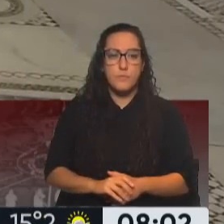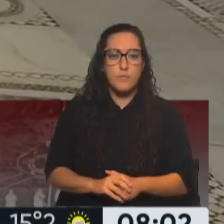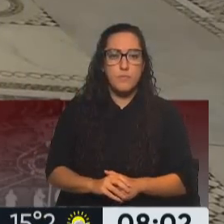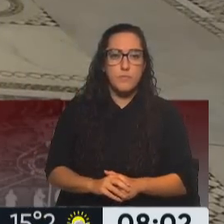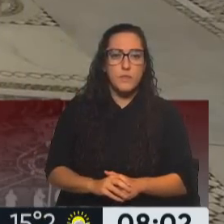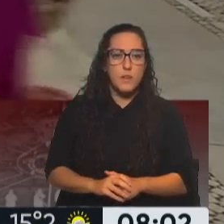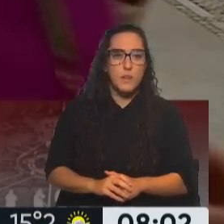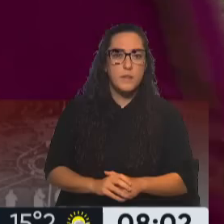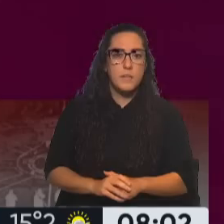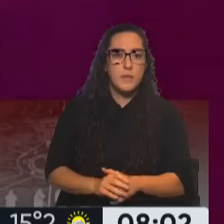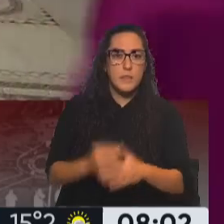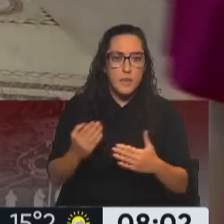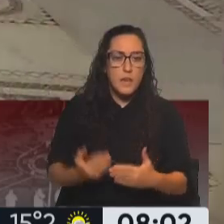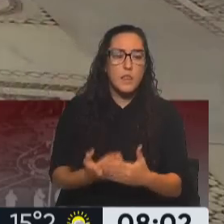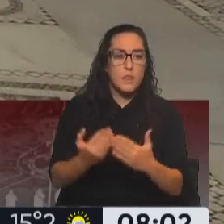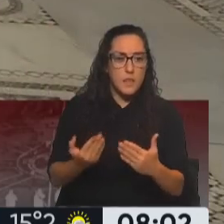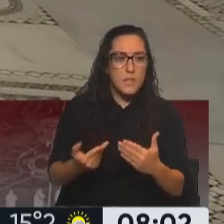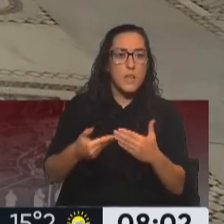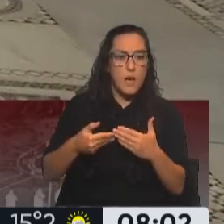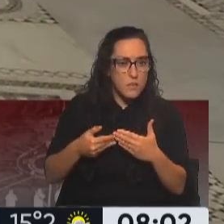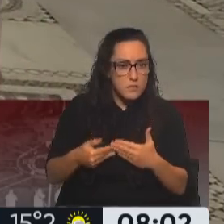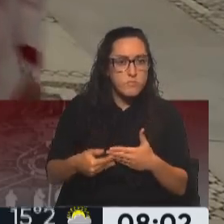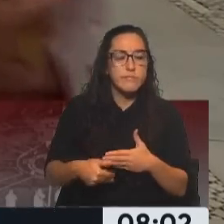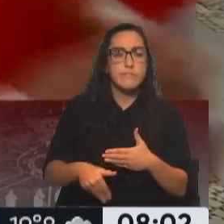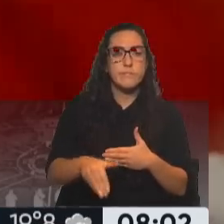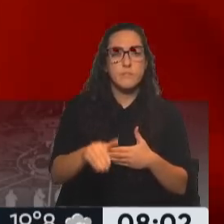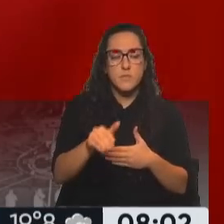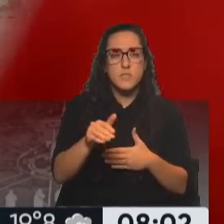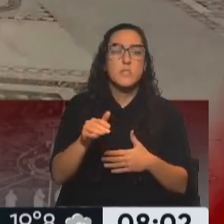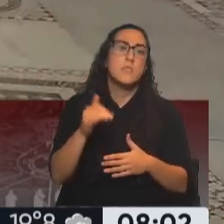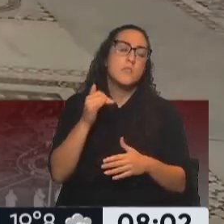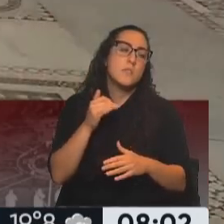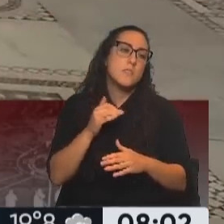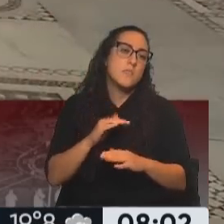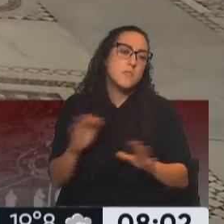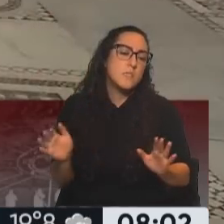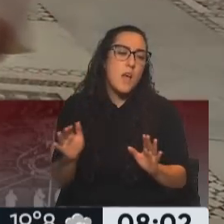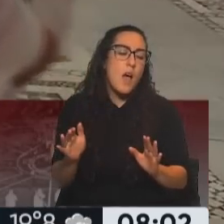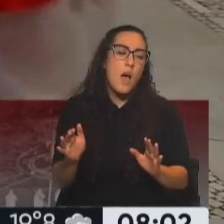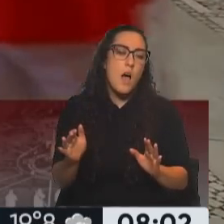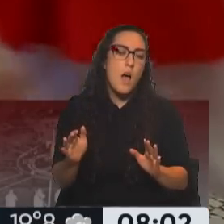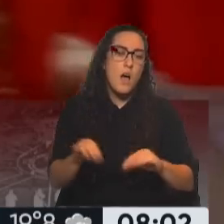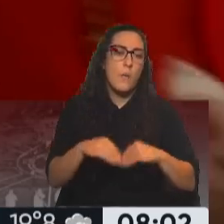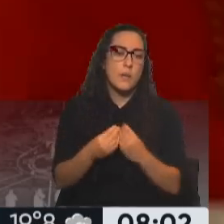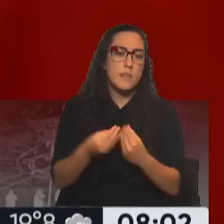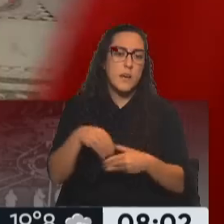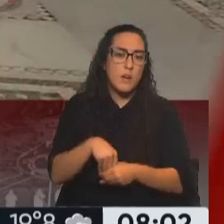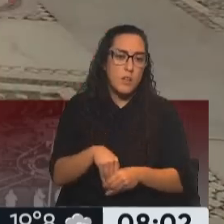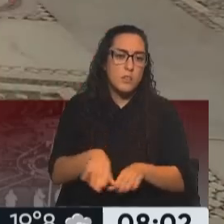par de días se estableció un congelamiento adentro del Vaticano por el